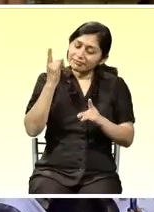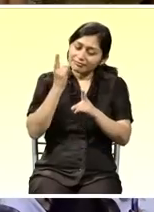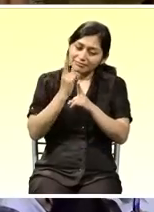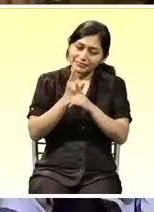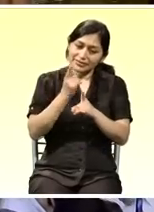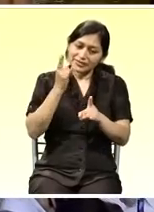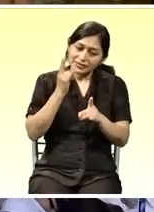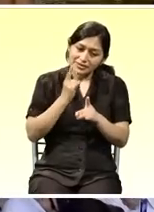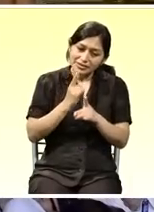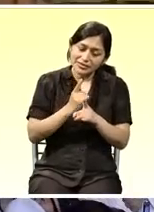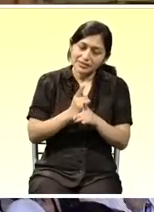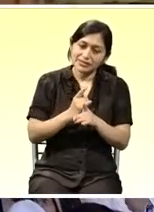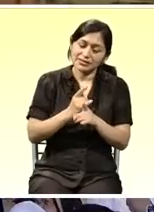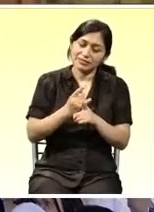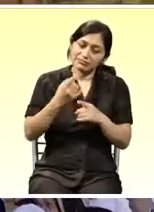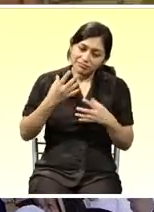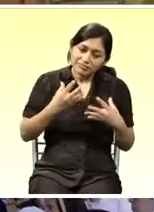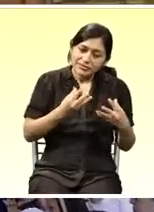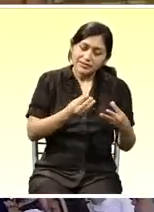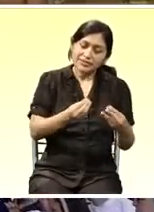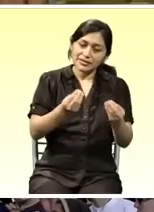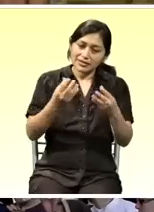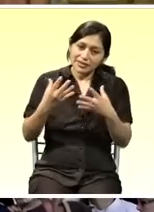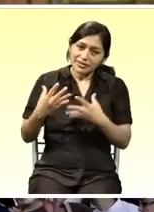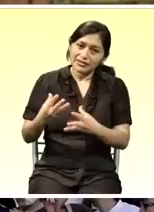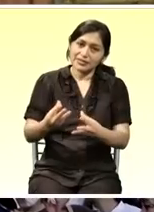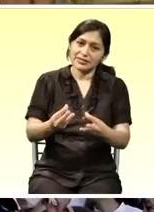pueblo en siempre